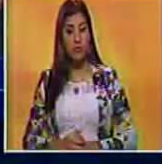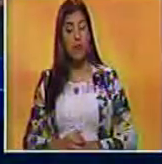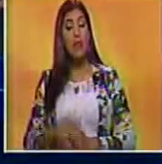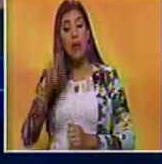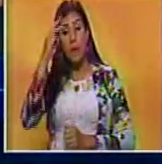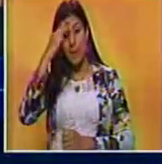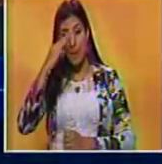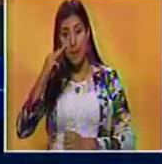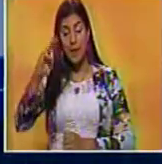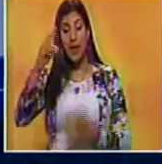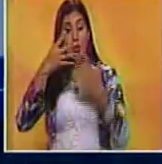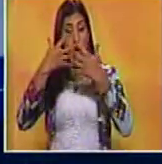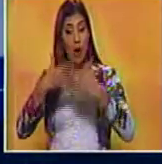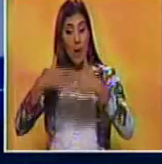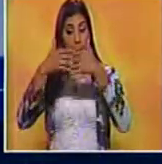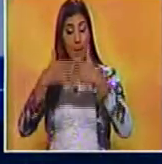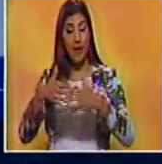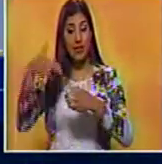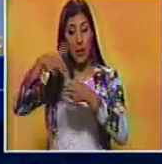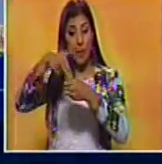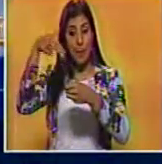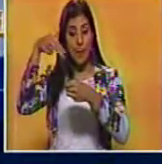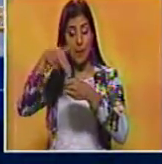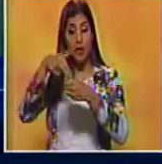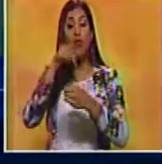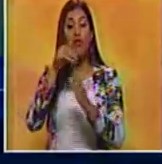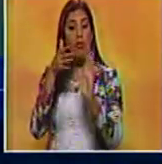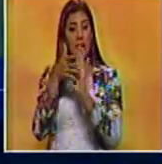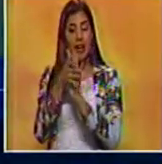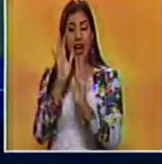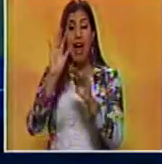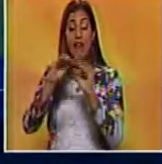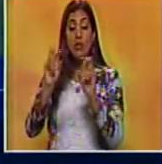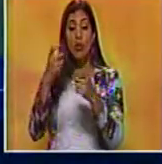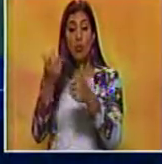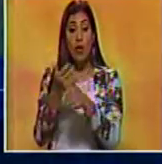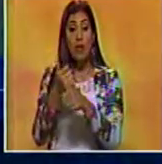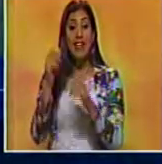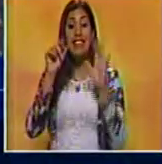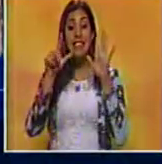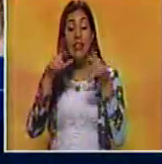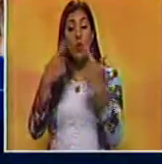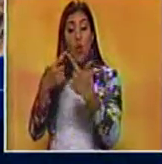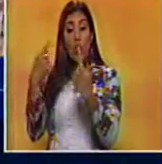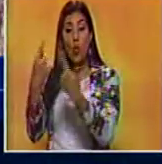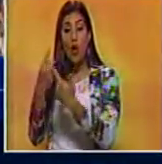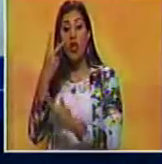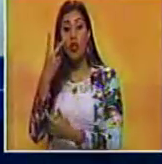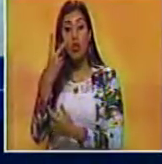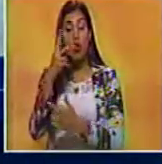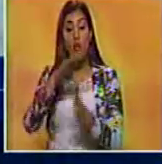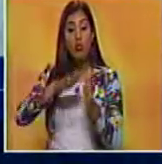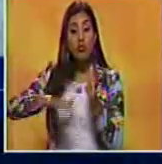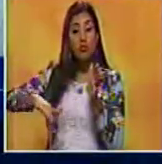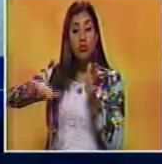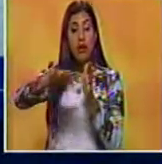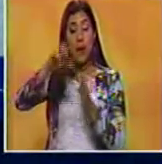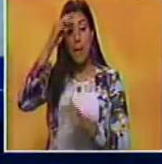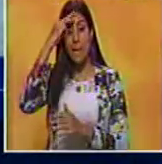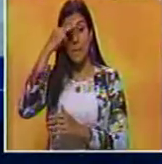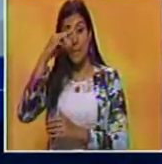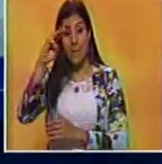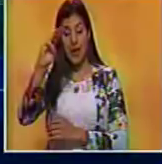En México, la empresa estatal petrolera Pemex anunció el descubrimiento de 7 yacimientos en 2 campos del Golfo de